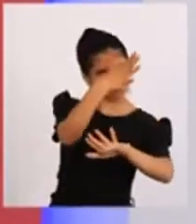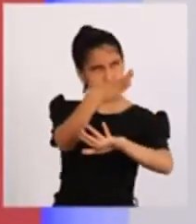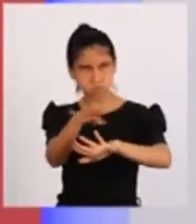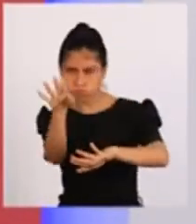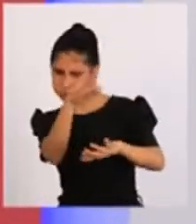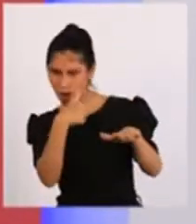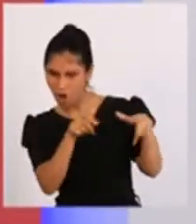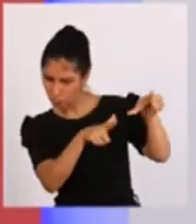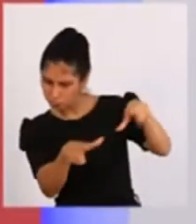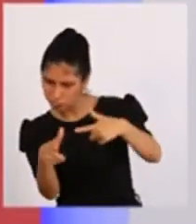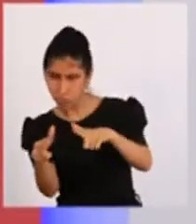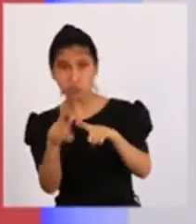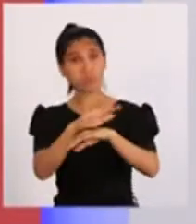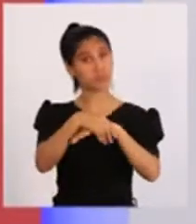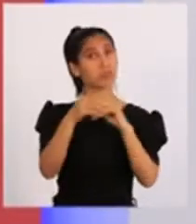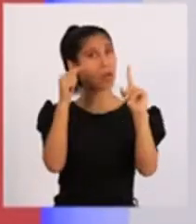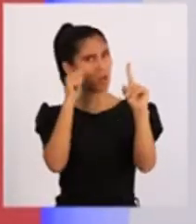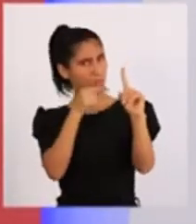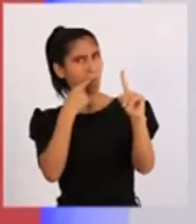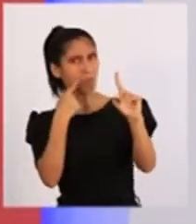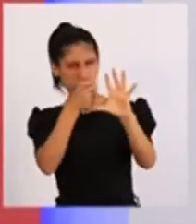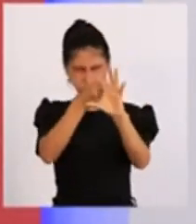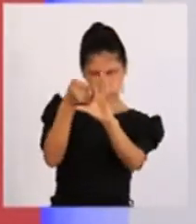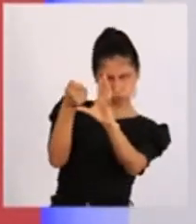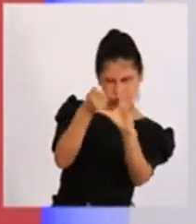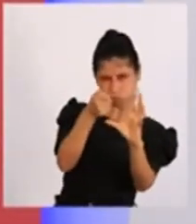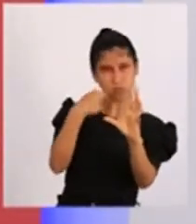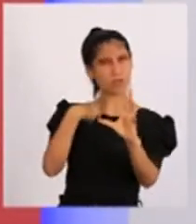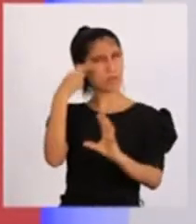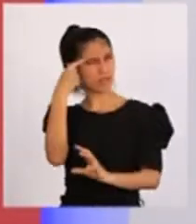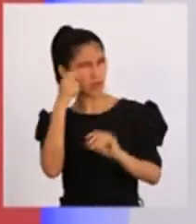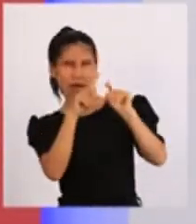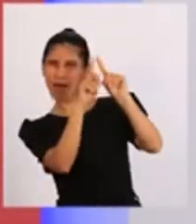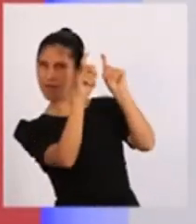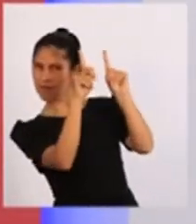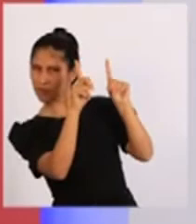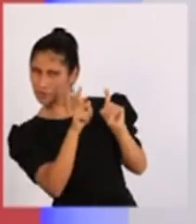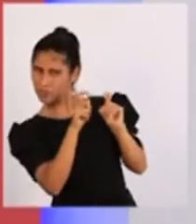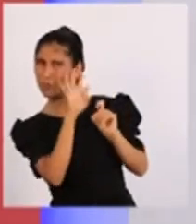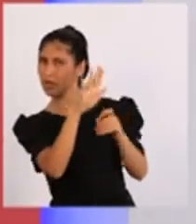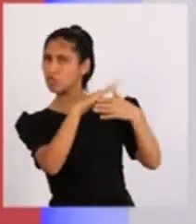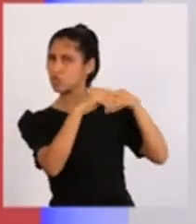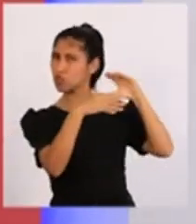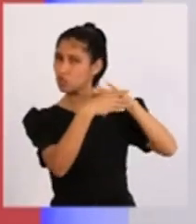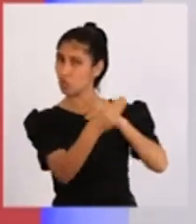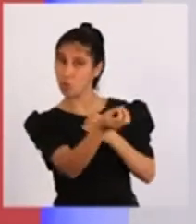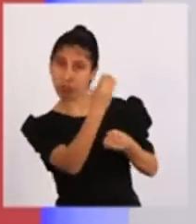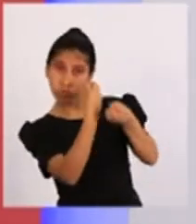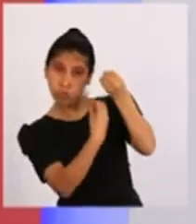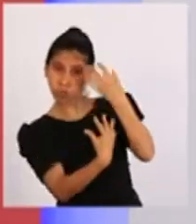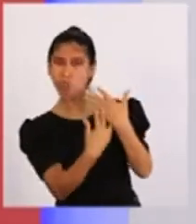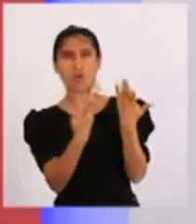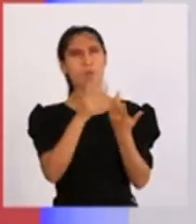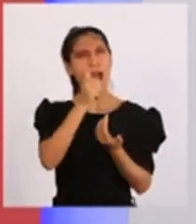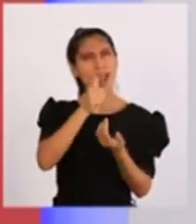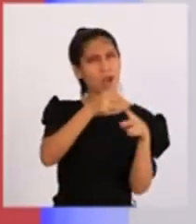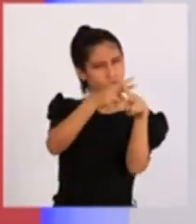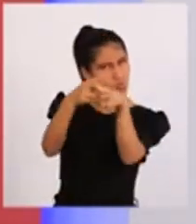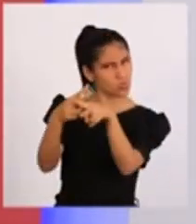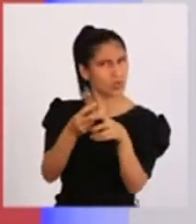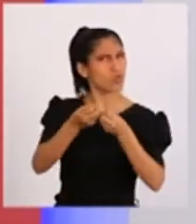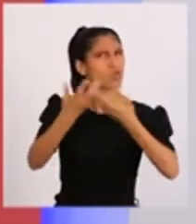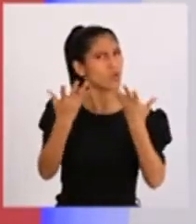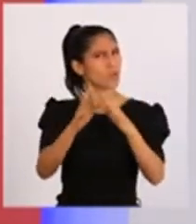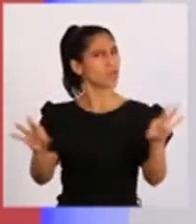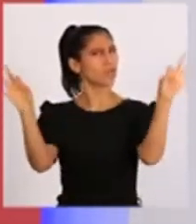Entonces, pensaba entrevistarlo para un podcast para que nos cuente sobre su experiencia conservando el agua y por qué es